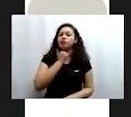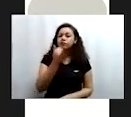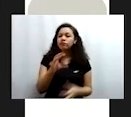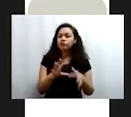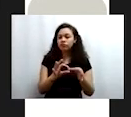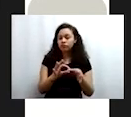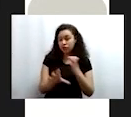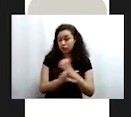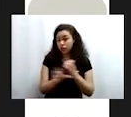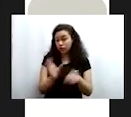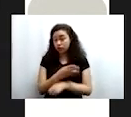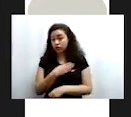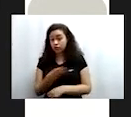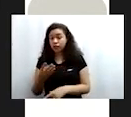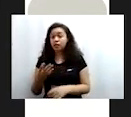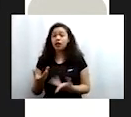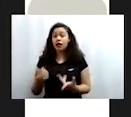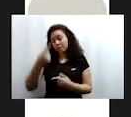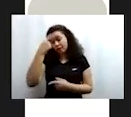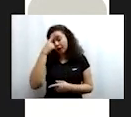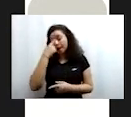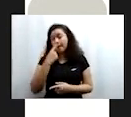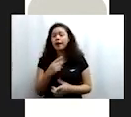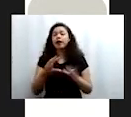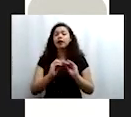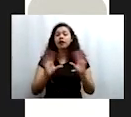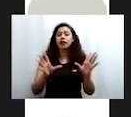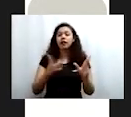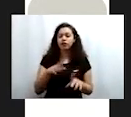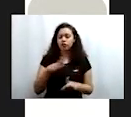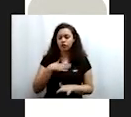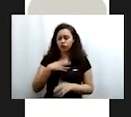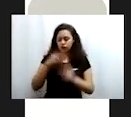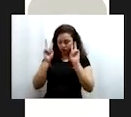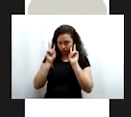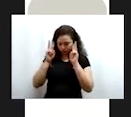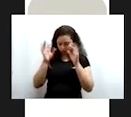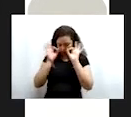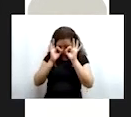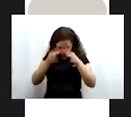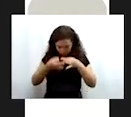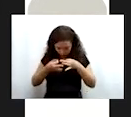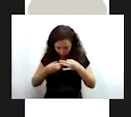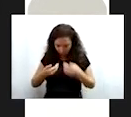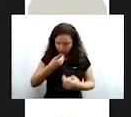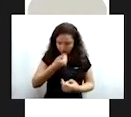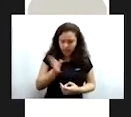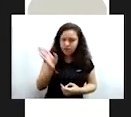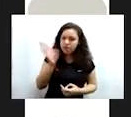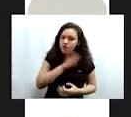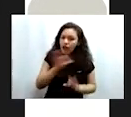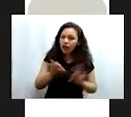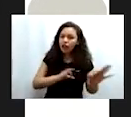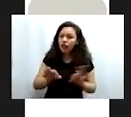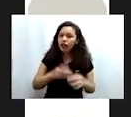si tiene claridad al respecto. Es una autoevaluación, ¿verdad? Y hace que resalten sus méritos y